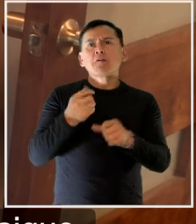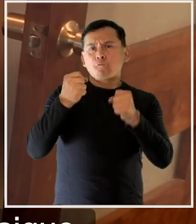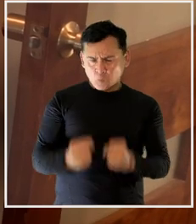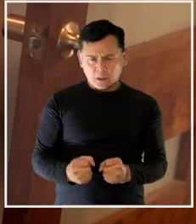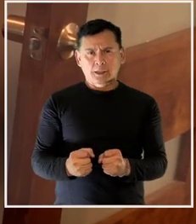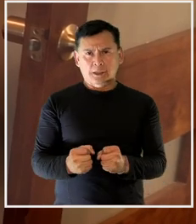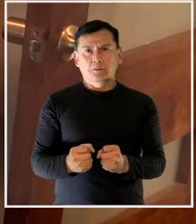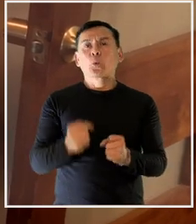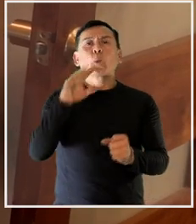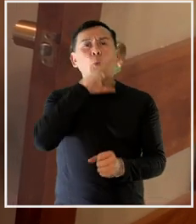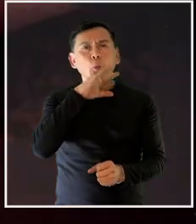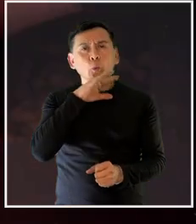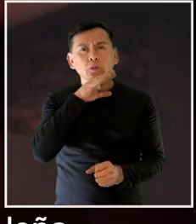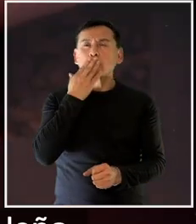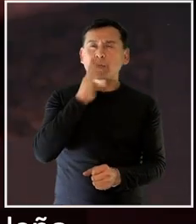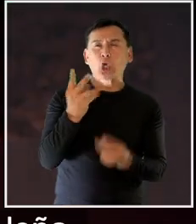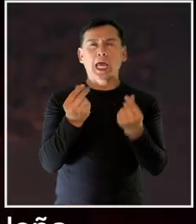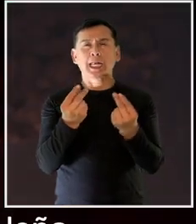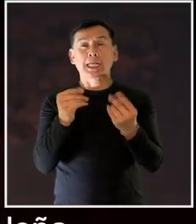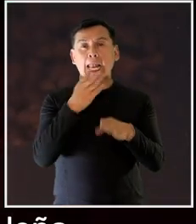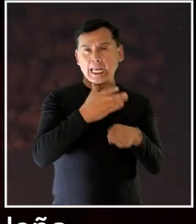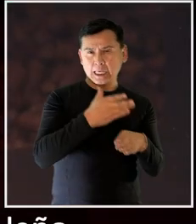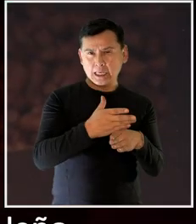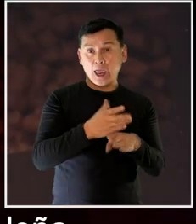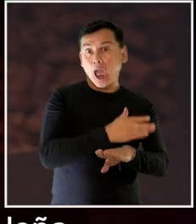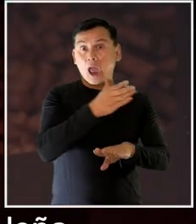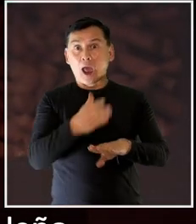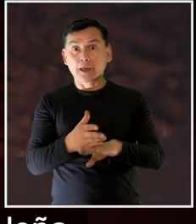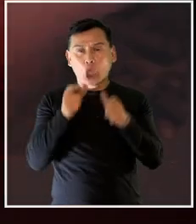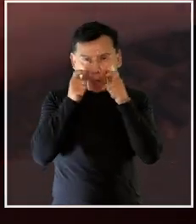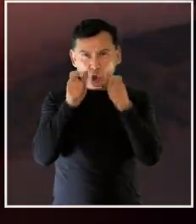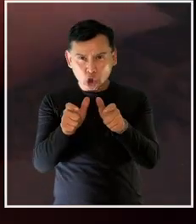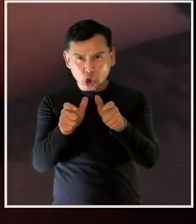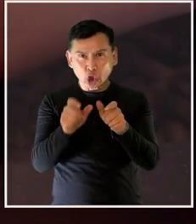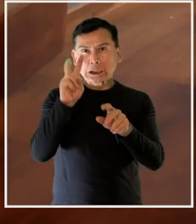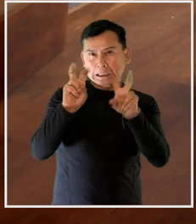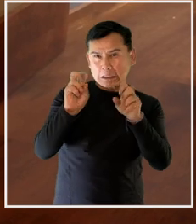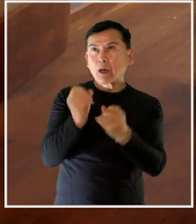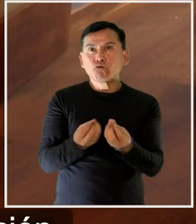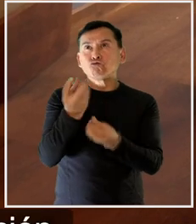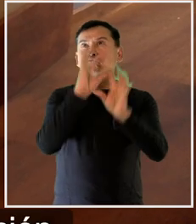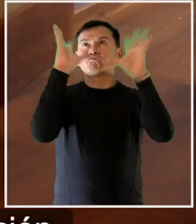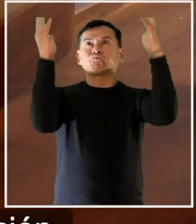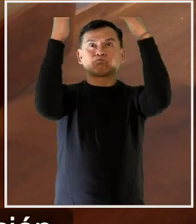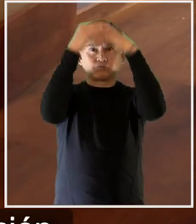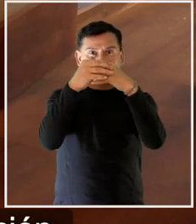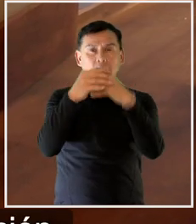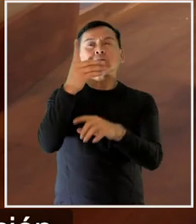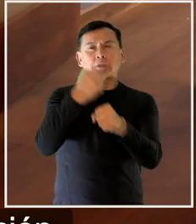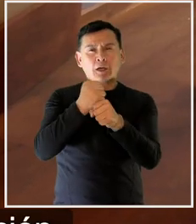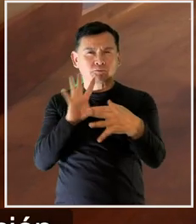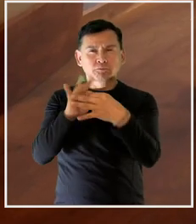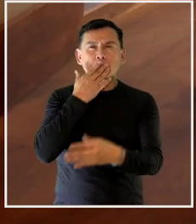de Coyhaique, estamos tomando medidas concretas, desde el uso y mejoramiento de la calidad de la leña hasta el control de emisiones y la gestión de episodios críticos